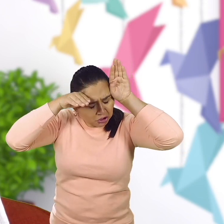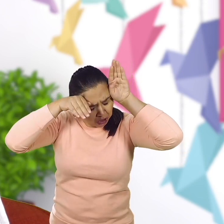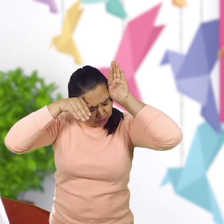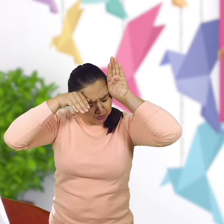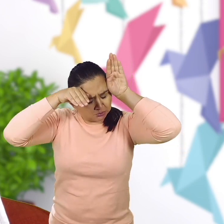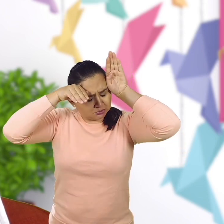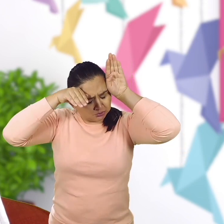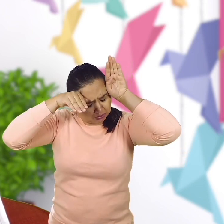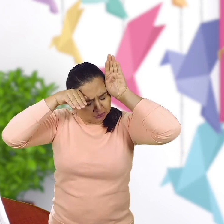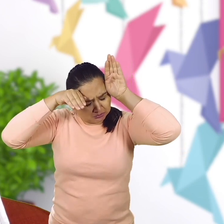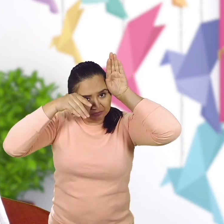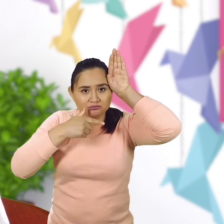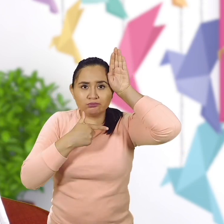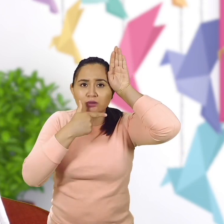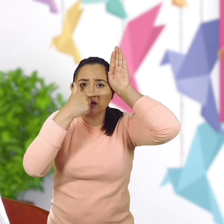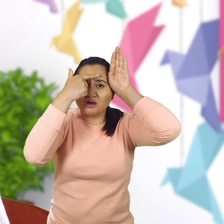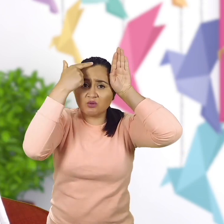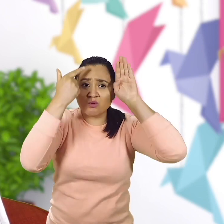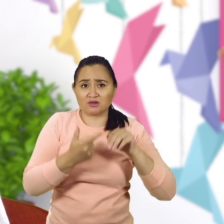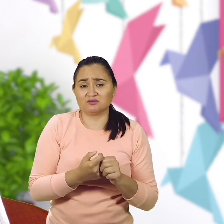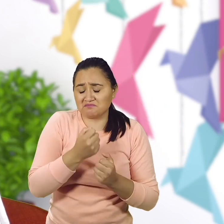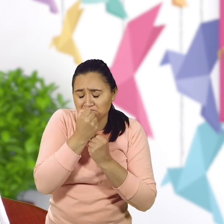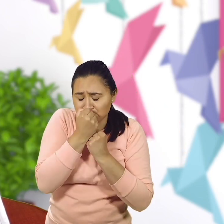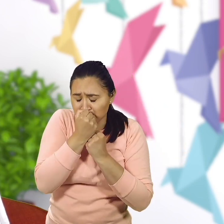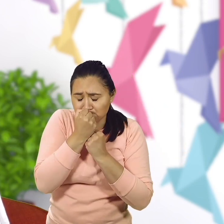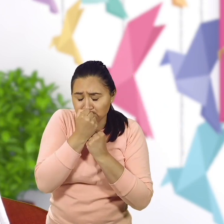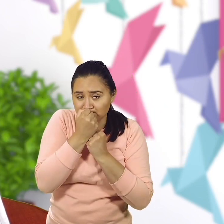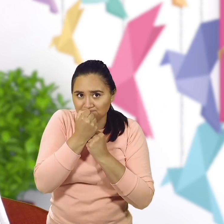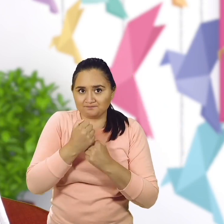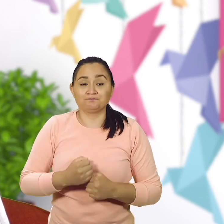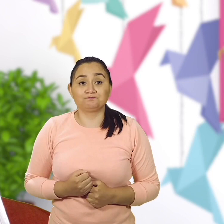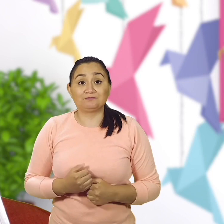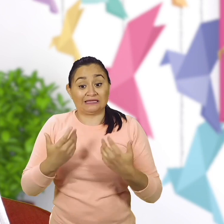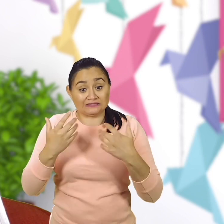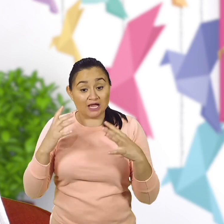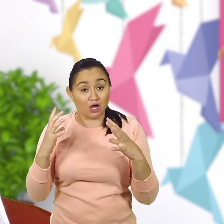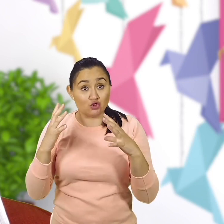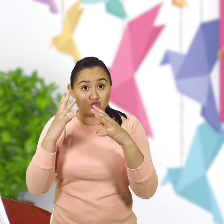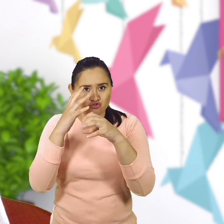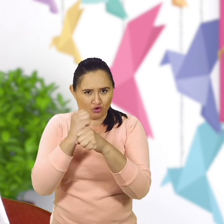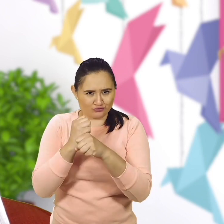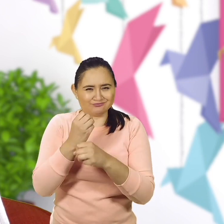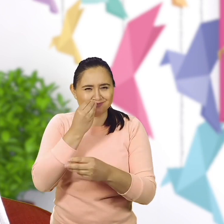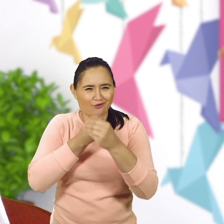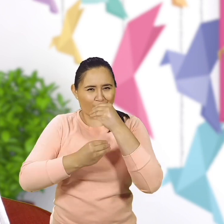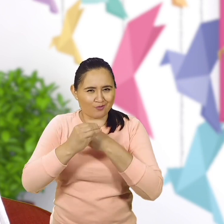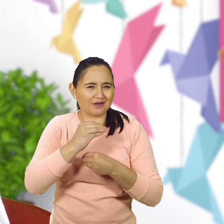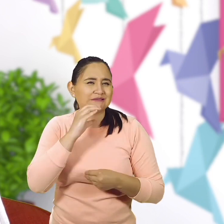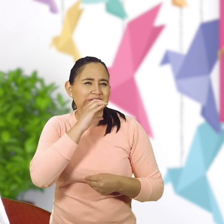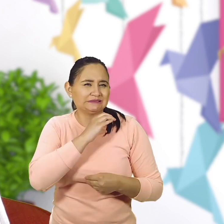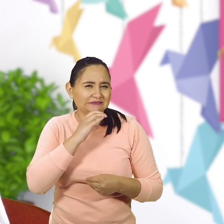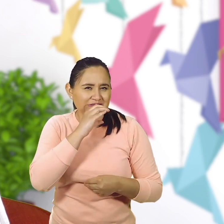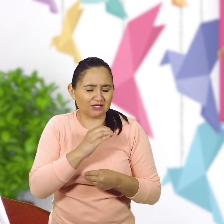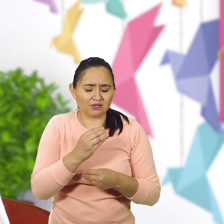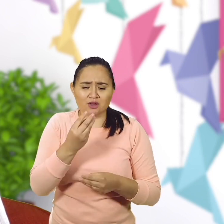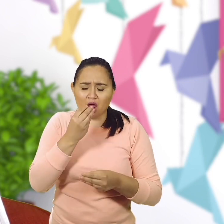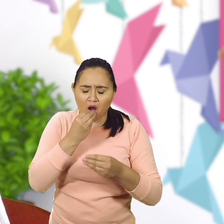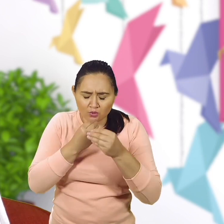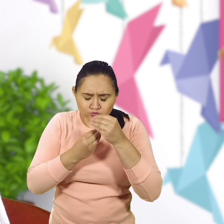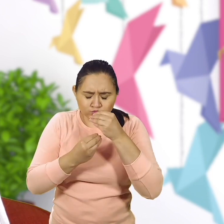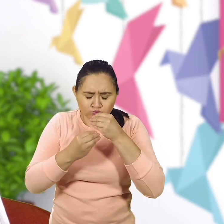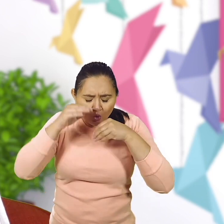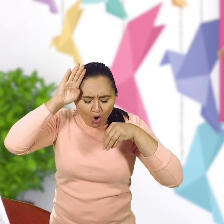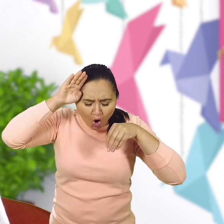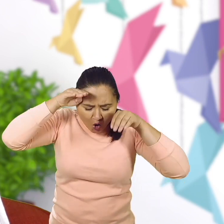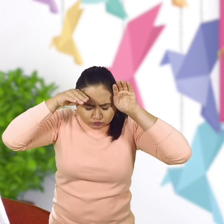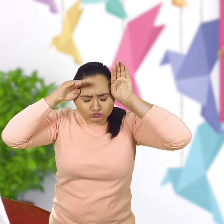sintió tan humillado que no volvió a decir nada en el resto del día. Esa noche, durante la cena, Bruno solo abrió la boca para